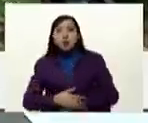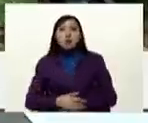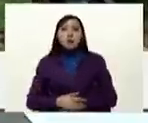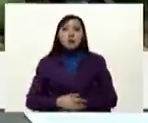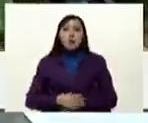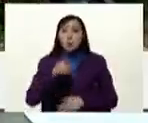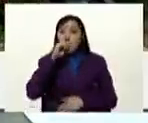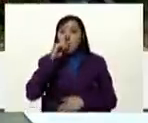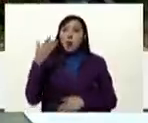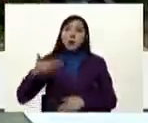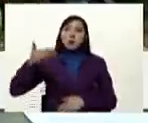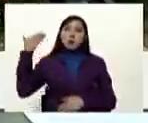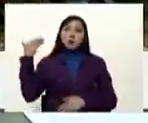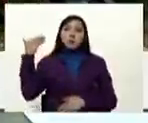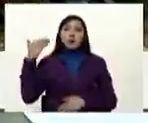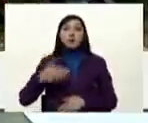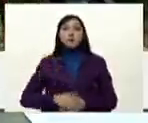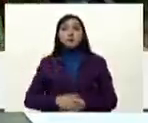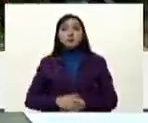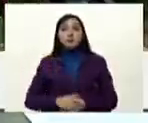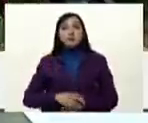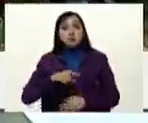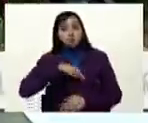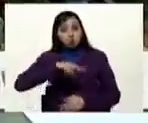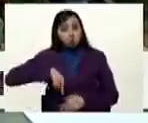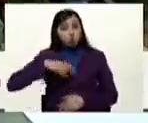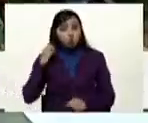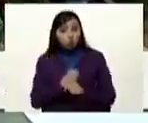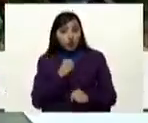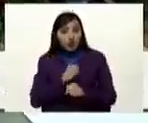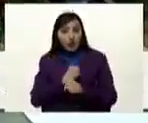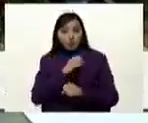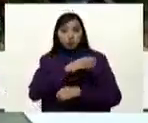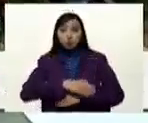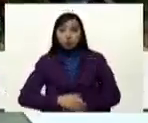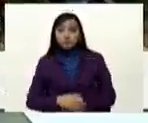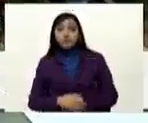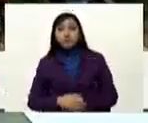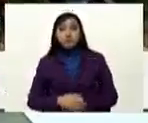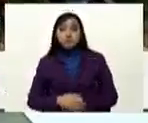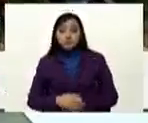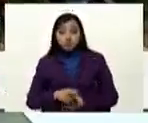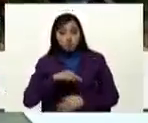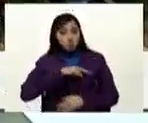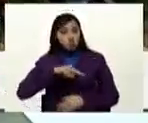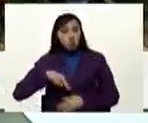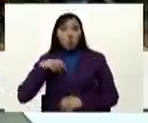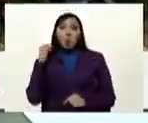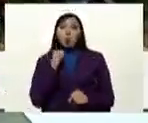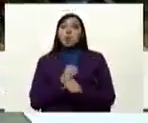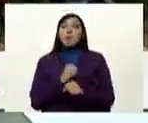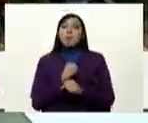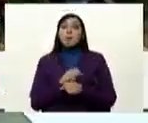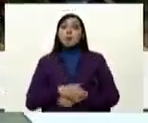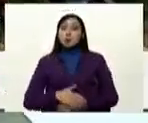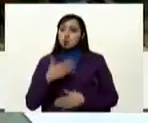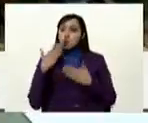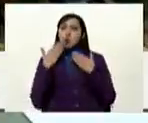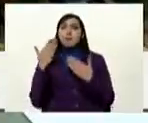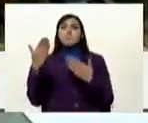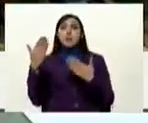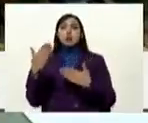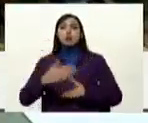año. Y para eso hemos trabajado. Para eso hemos trabajado, por eso yo le pido